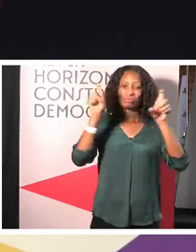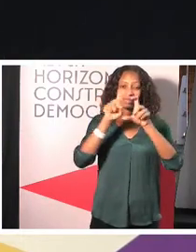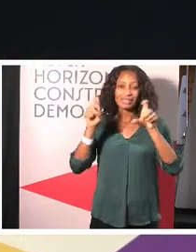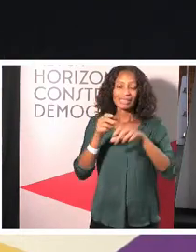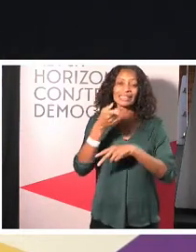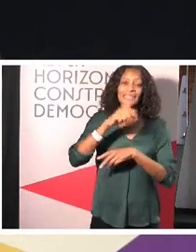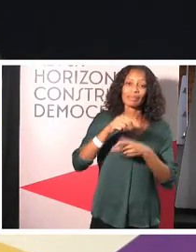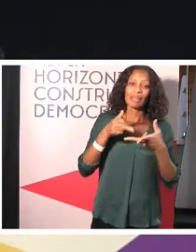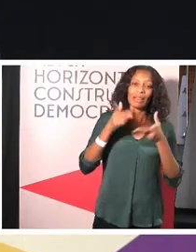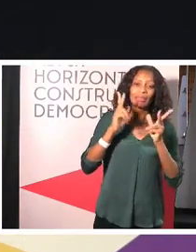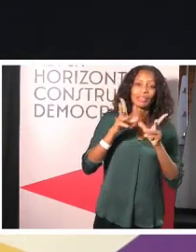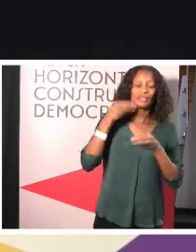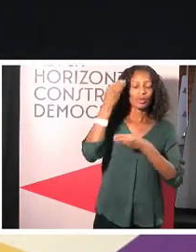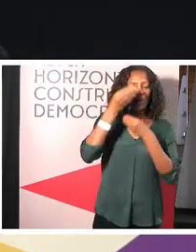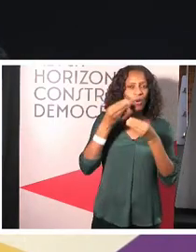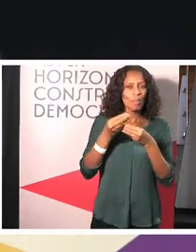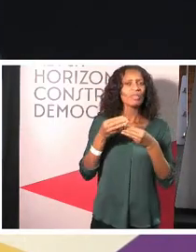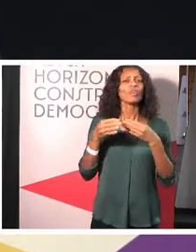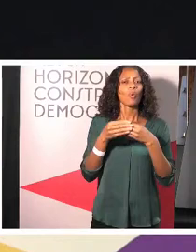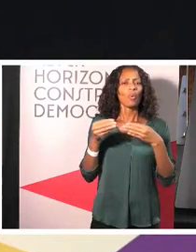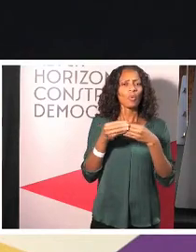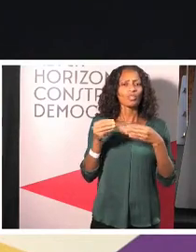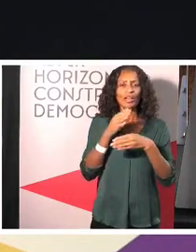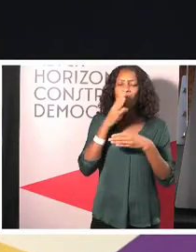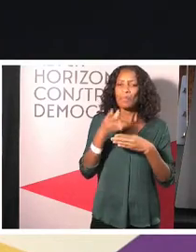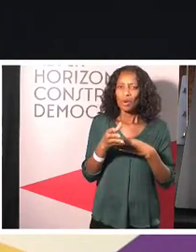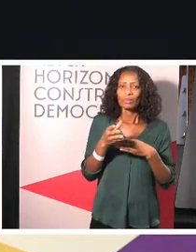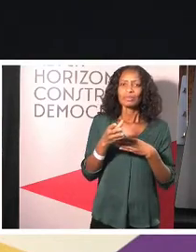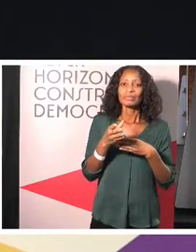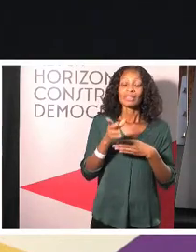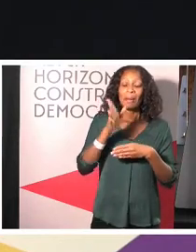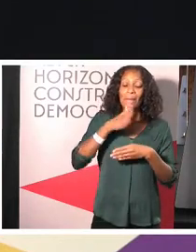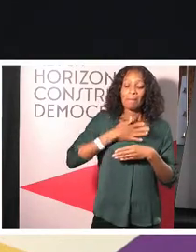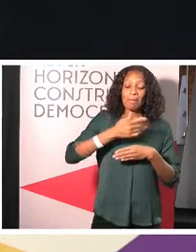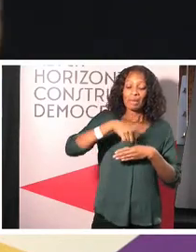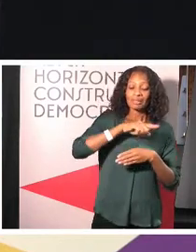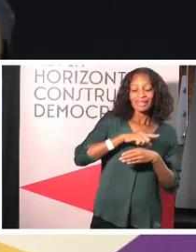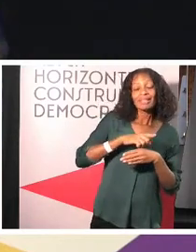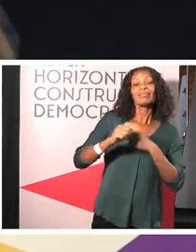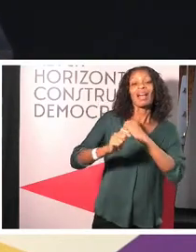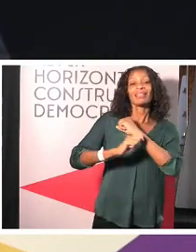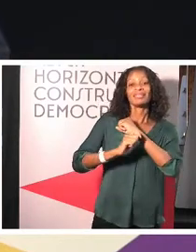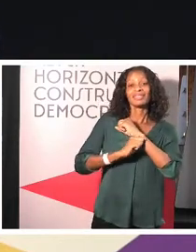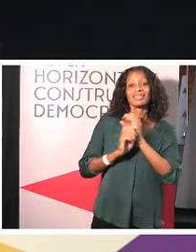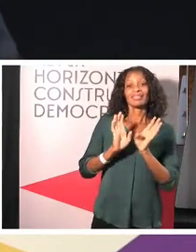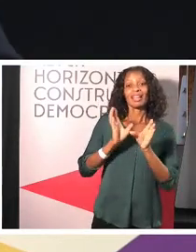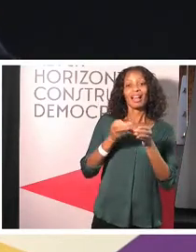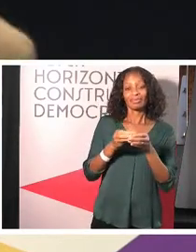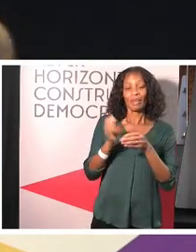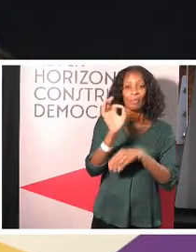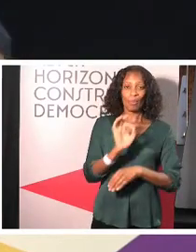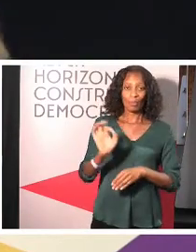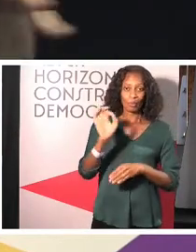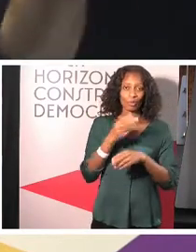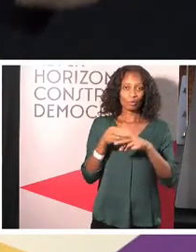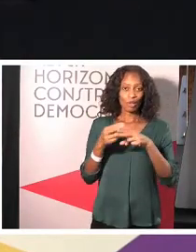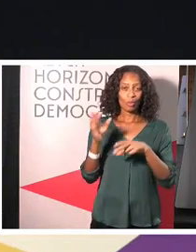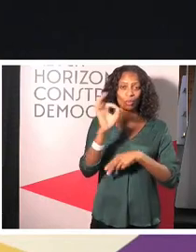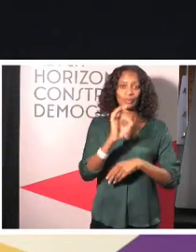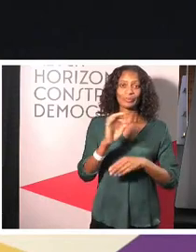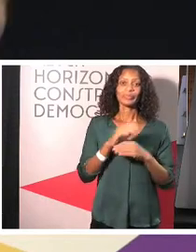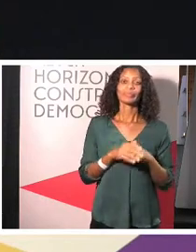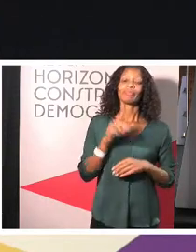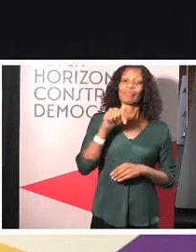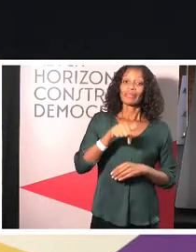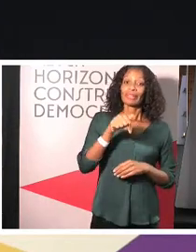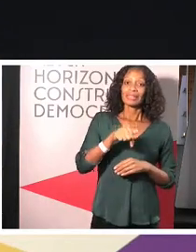porque creo que son útiles para la estrategia política del partido. En primer lugar, hemos entendido el Estado, y esto se podía leer